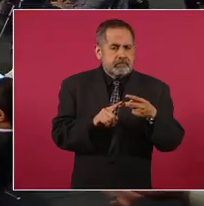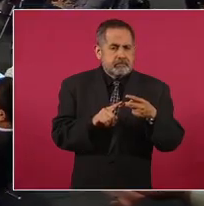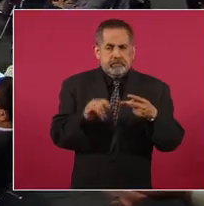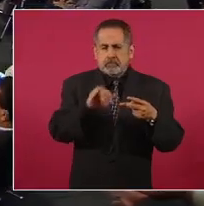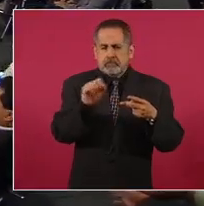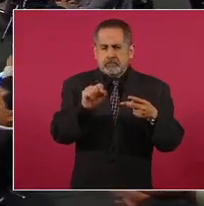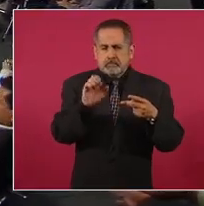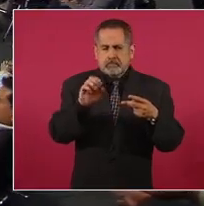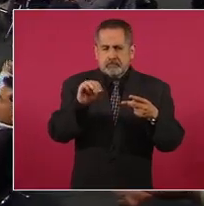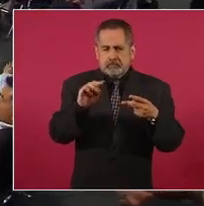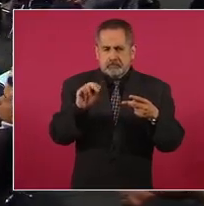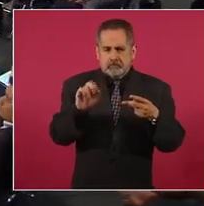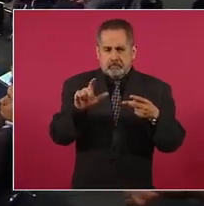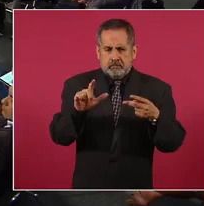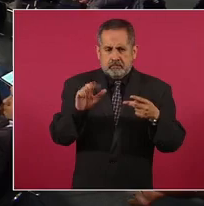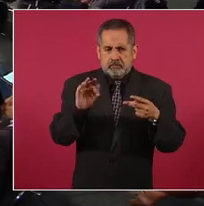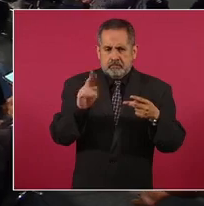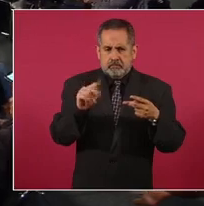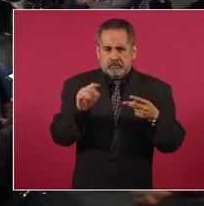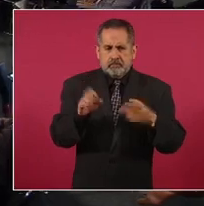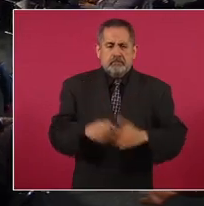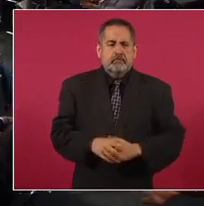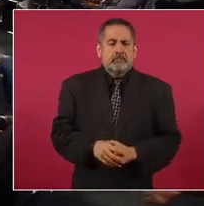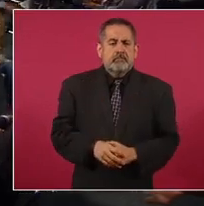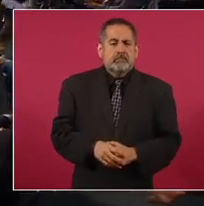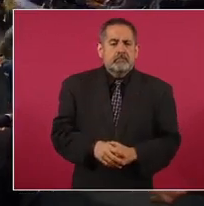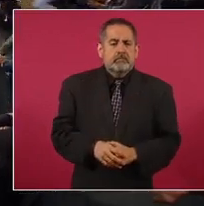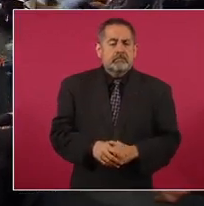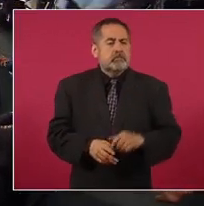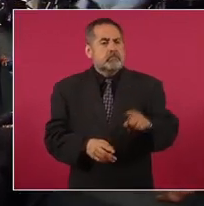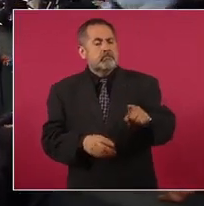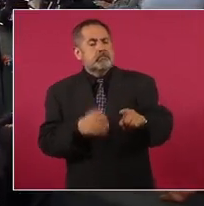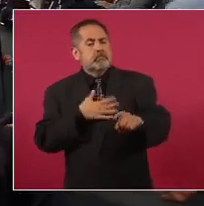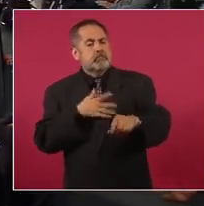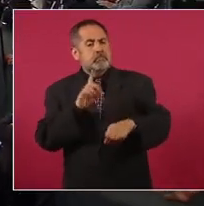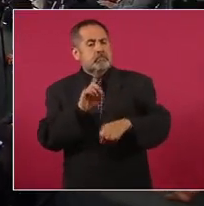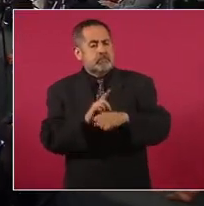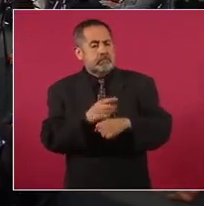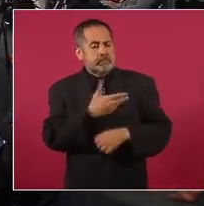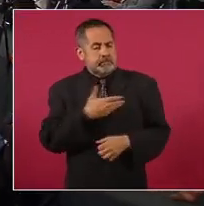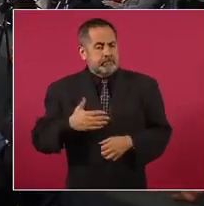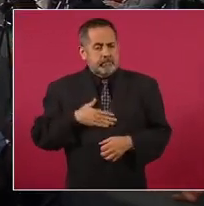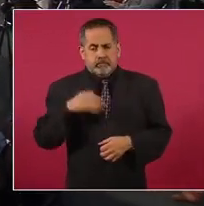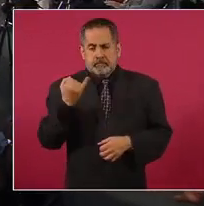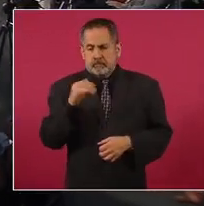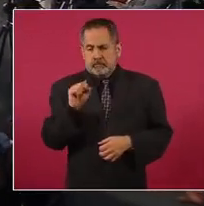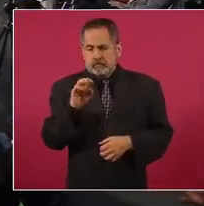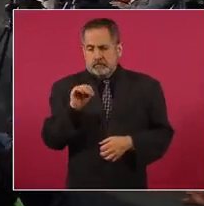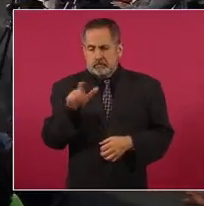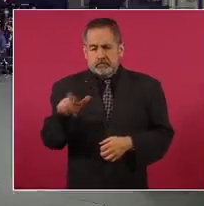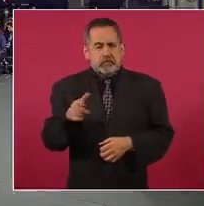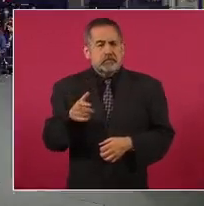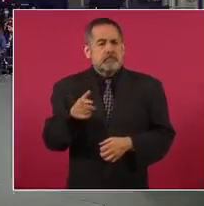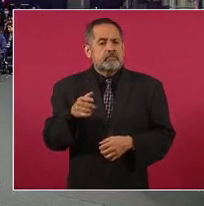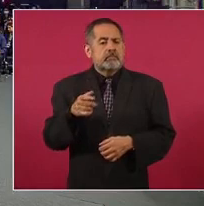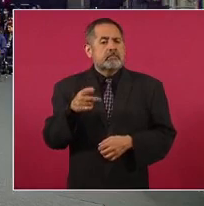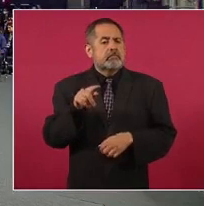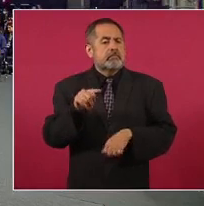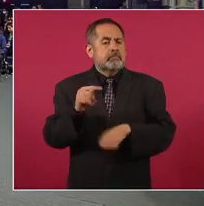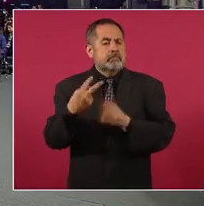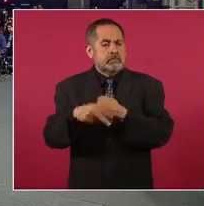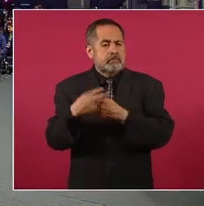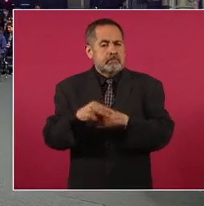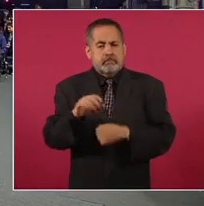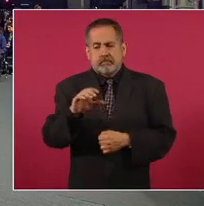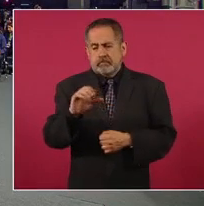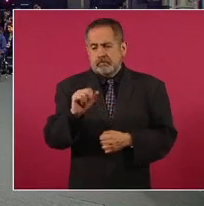José Manuel Fuentes. Buenos días, presidente. José Manuel Fuentes, de Capital 21. Quiero